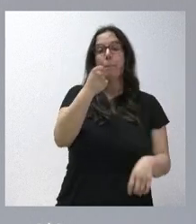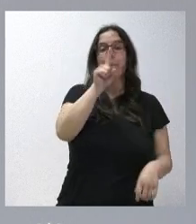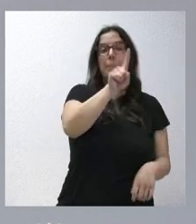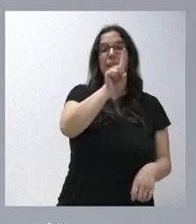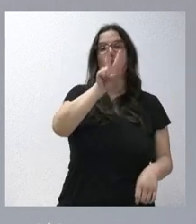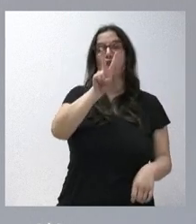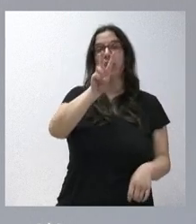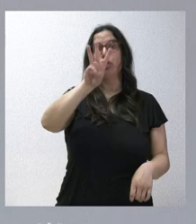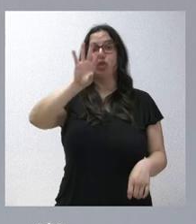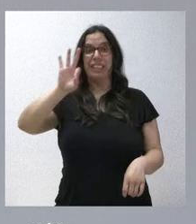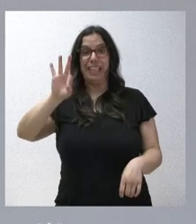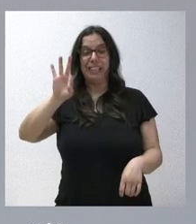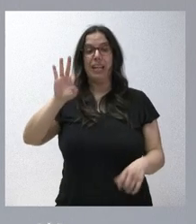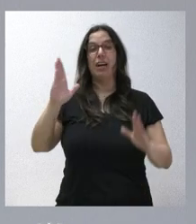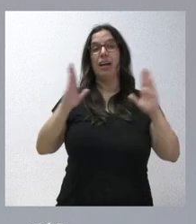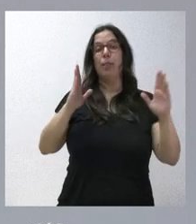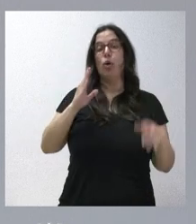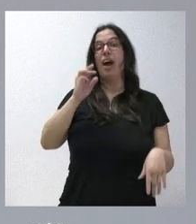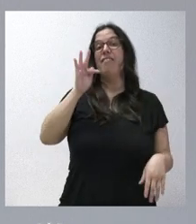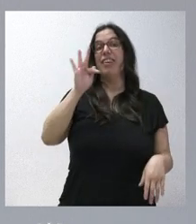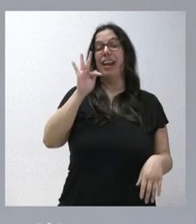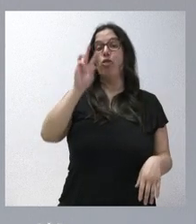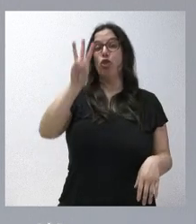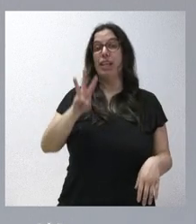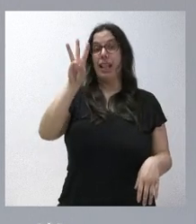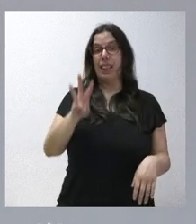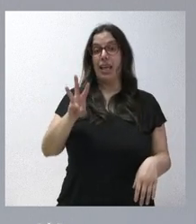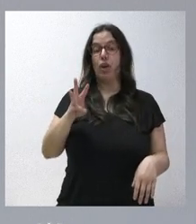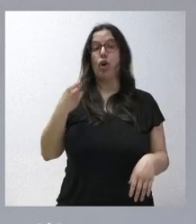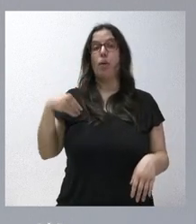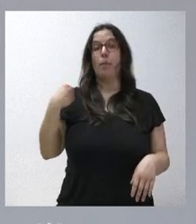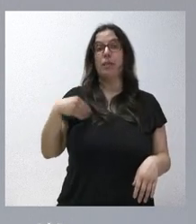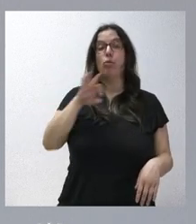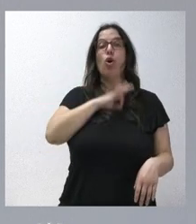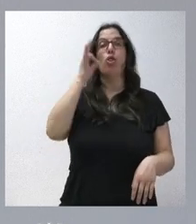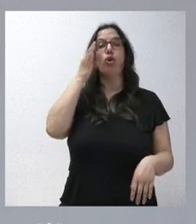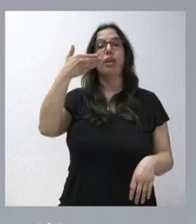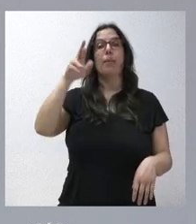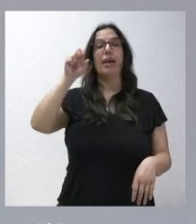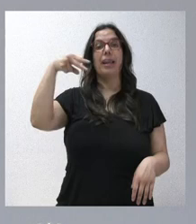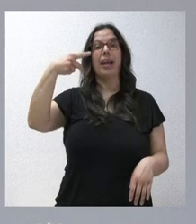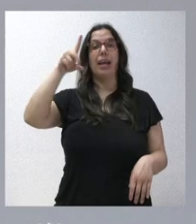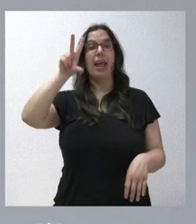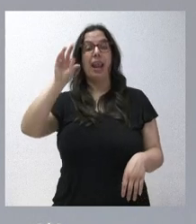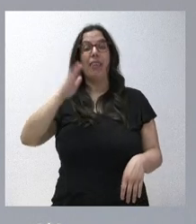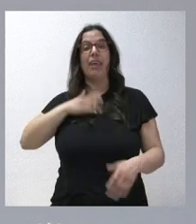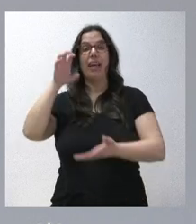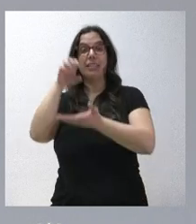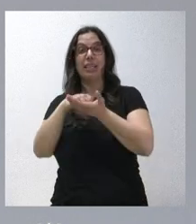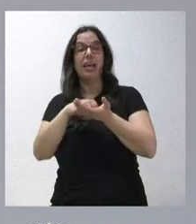1230 bajo Fernando tercero hijo de Doña berenguela de Castilla y de Alfonso noveno de